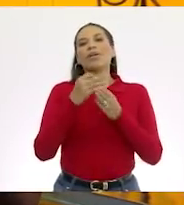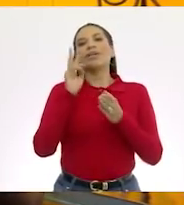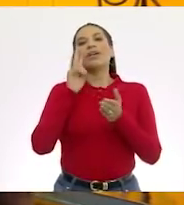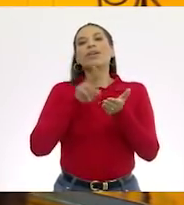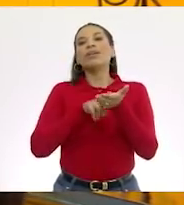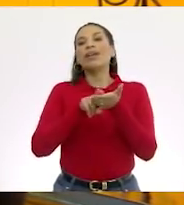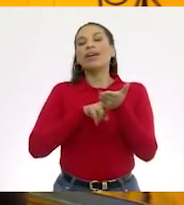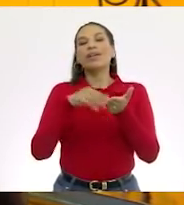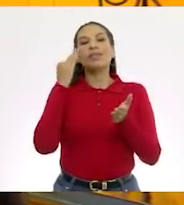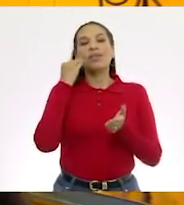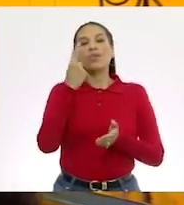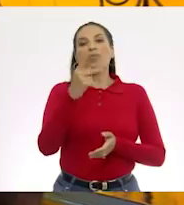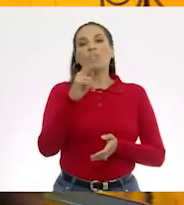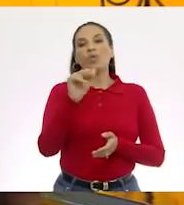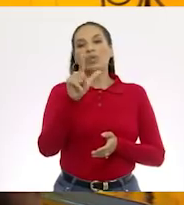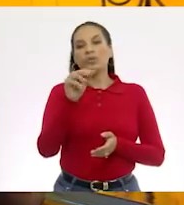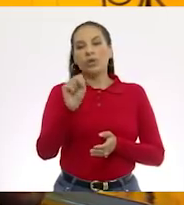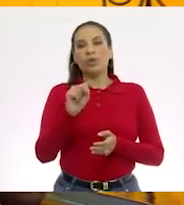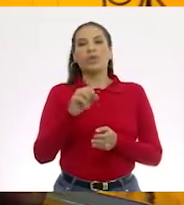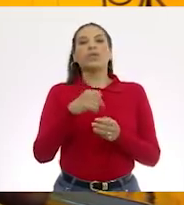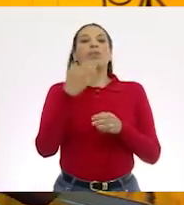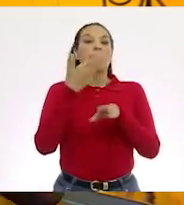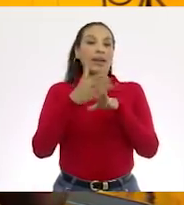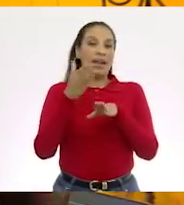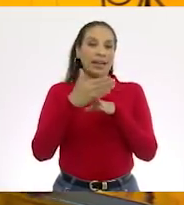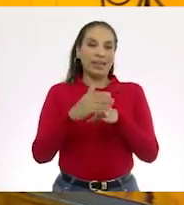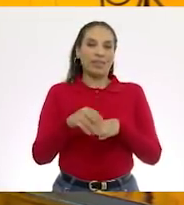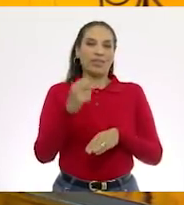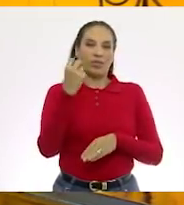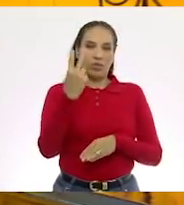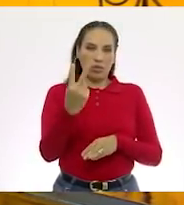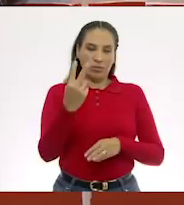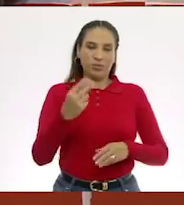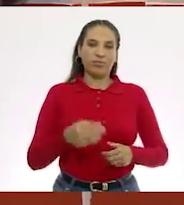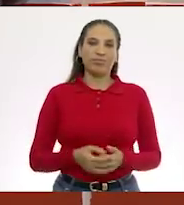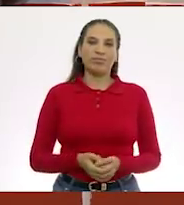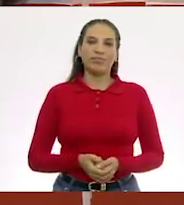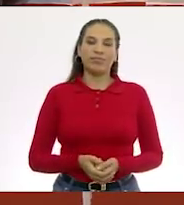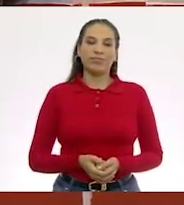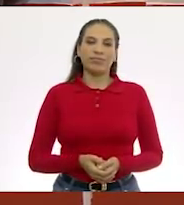negra dura un pulso y la nota que es blanca dura dos.